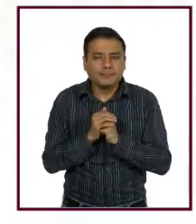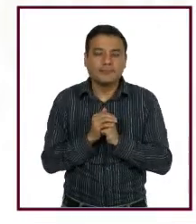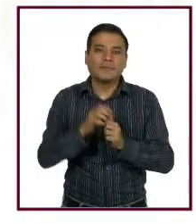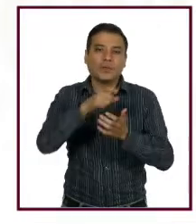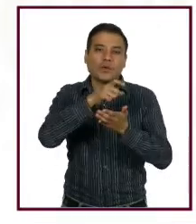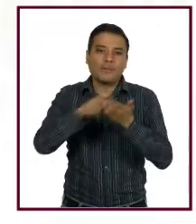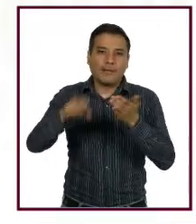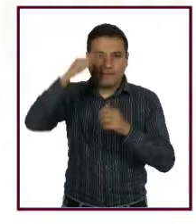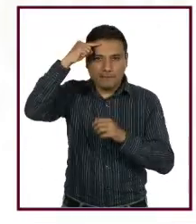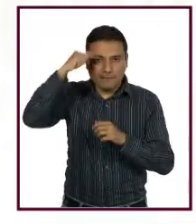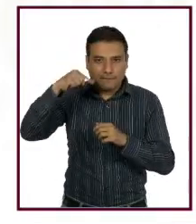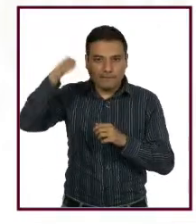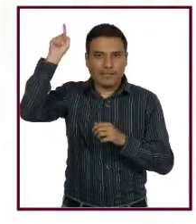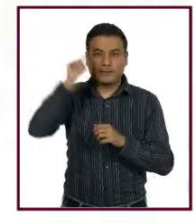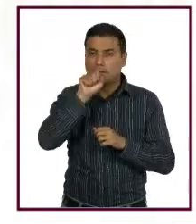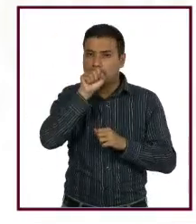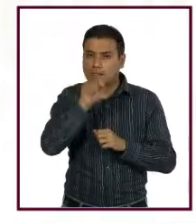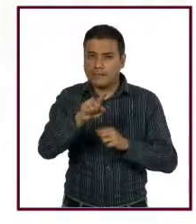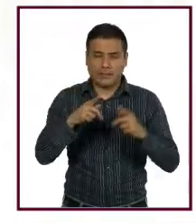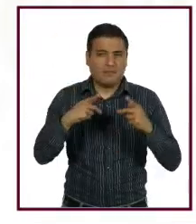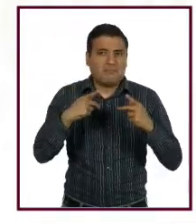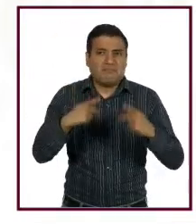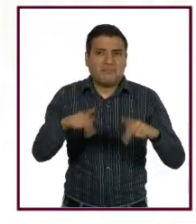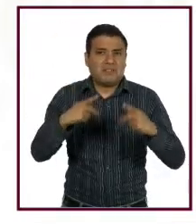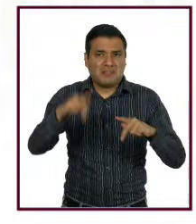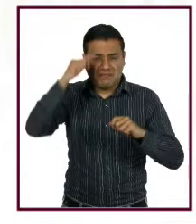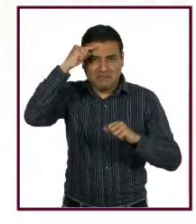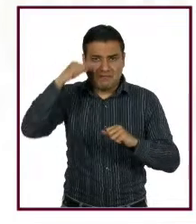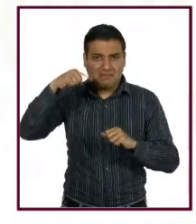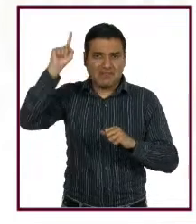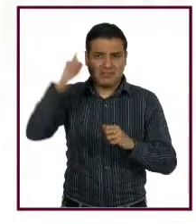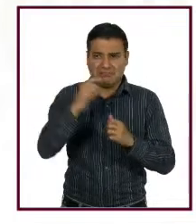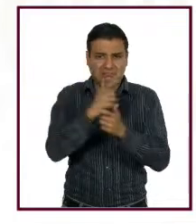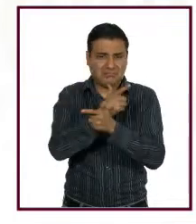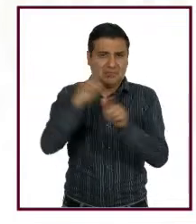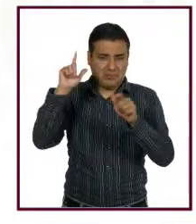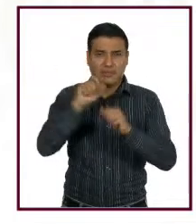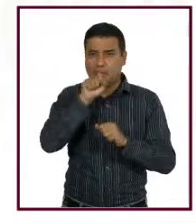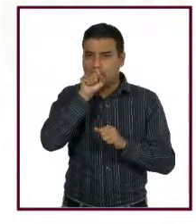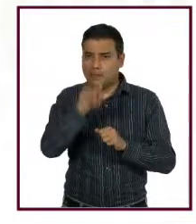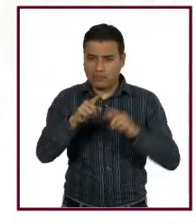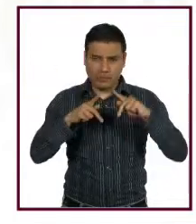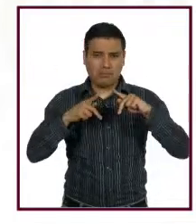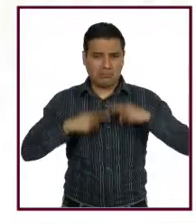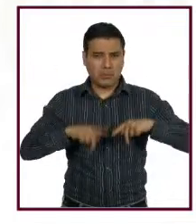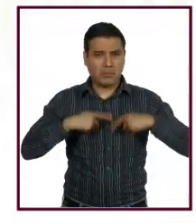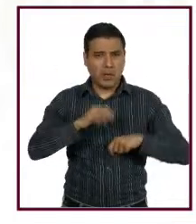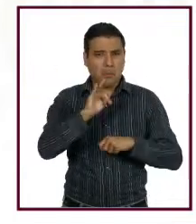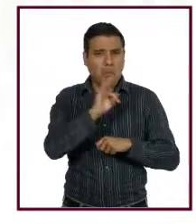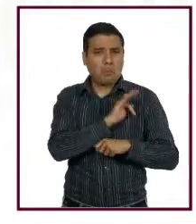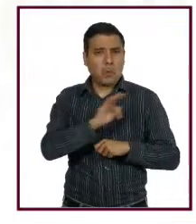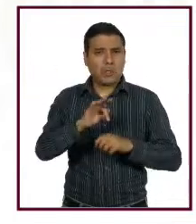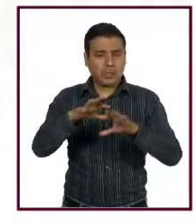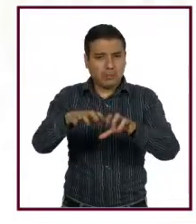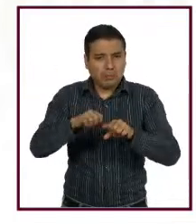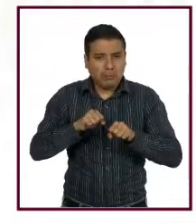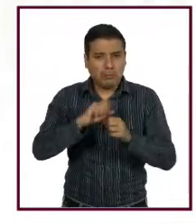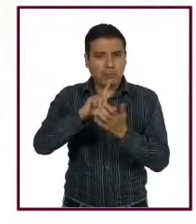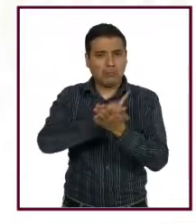bajo costo, de venta libre y su posesión es legal. La posesión y la comercialización